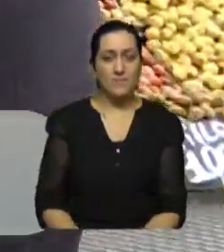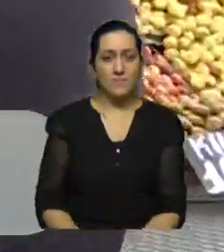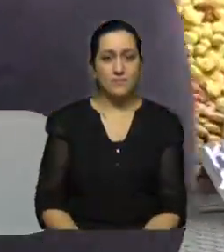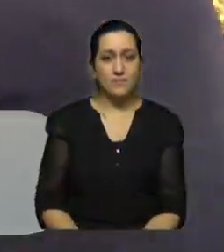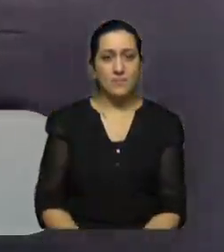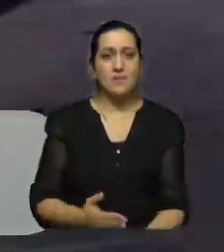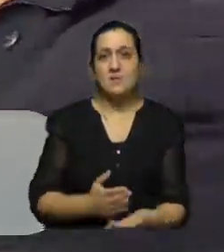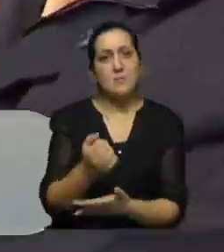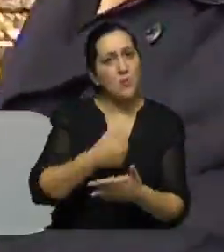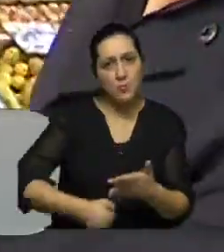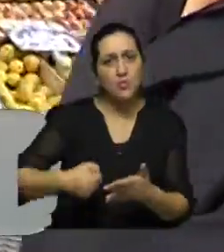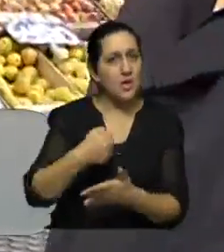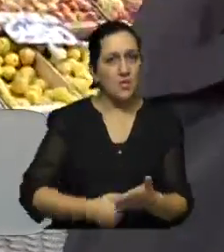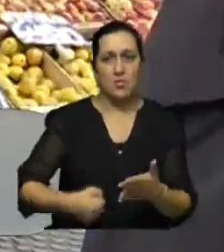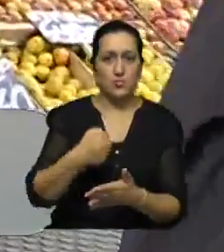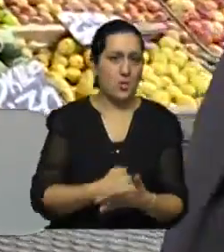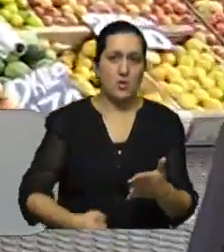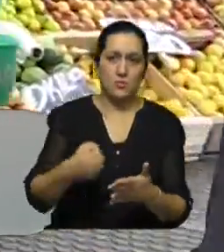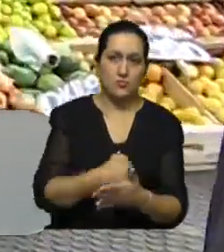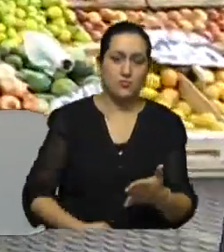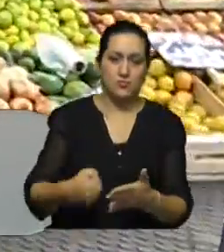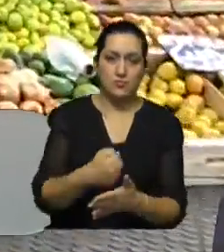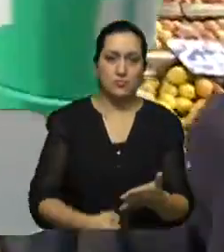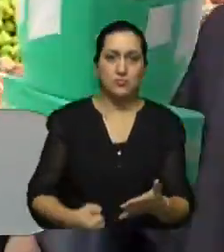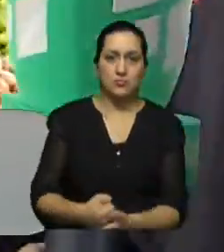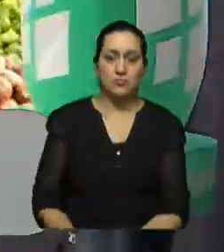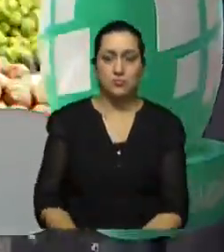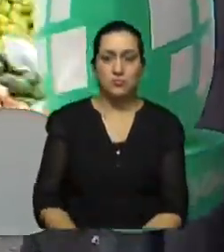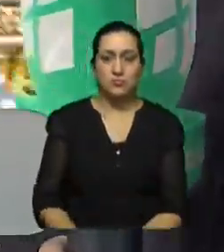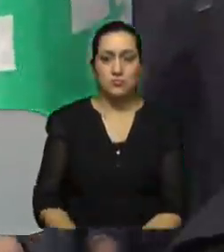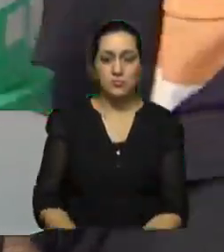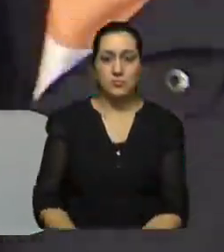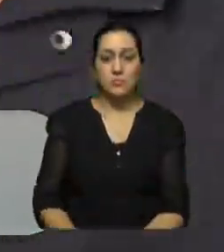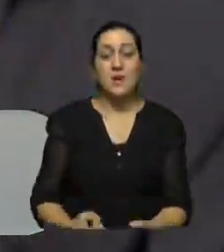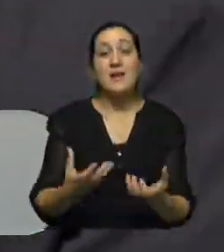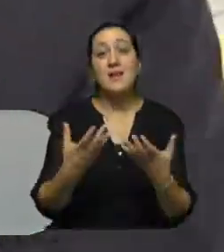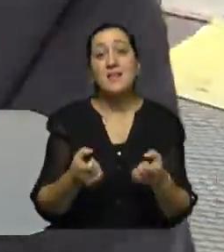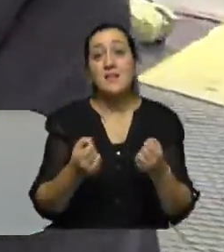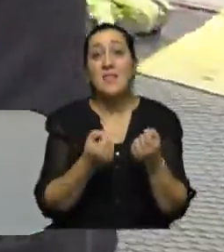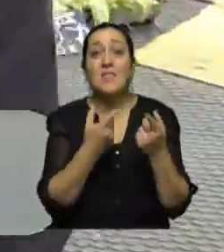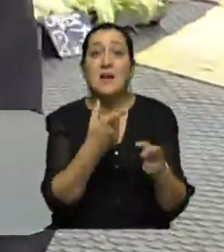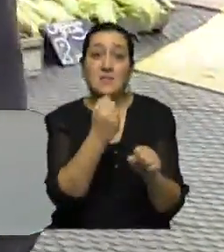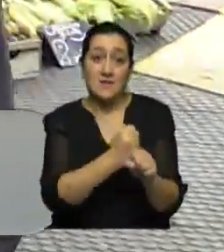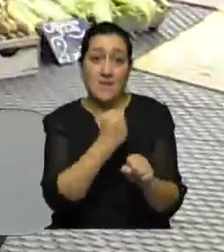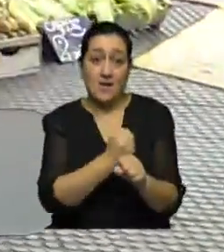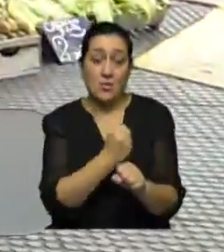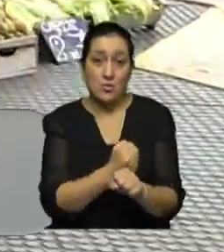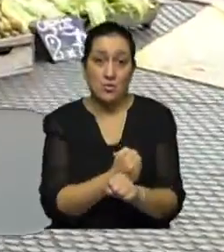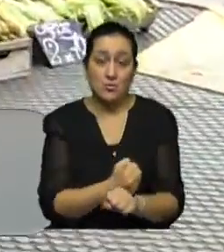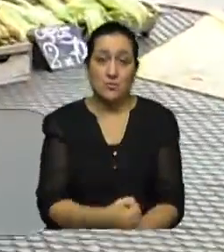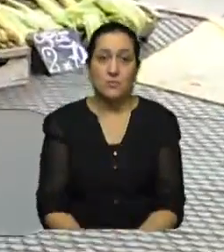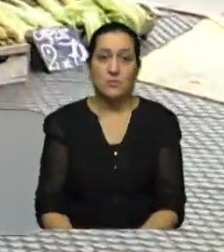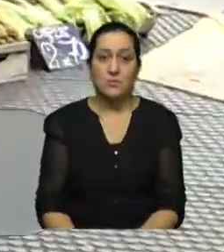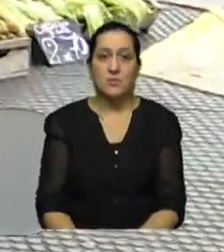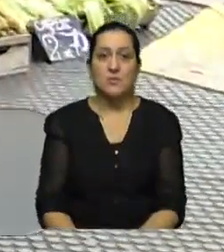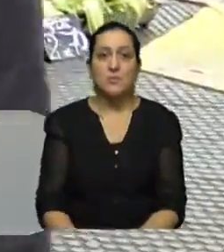que estamos siempre en la lucha, digo. Vamos arriba. Vecino, a ver, el que le quiere dar trabajo a usted, vamos por lo práctico, cartelera. Por lo sencillo, desde